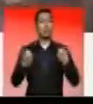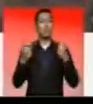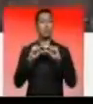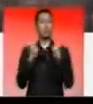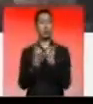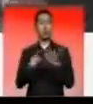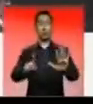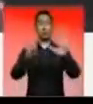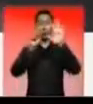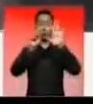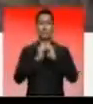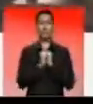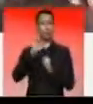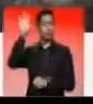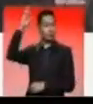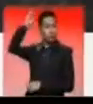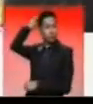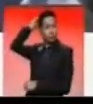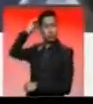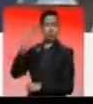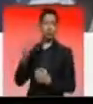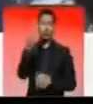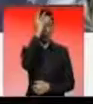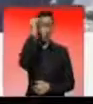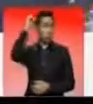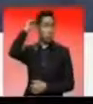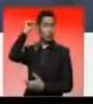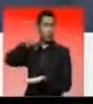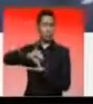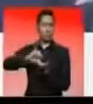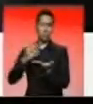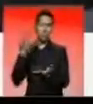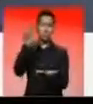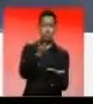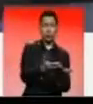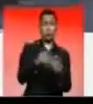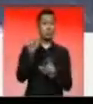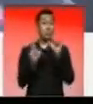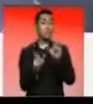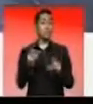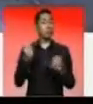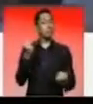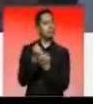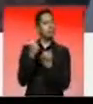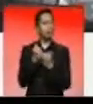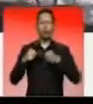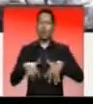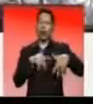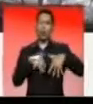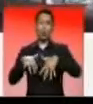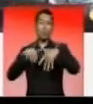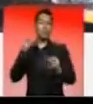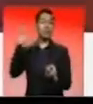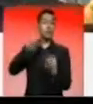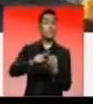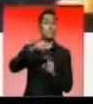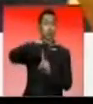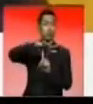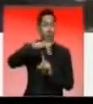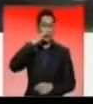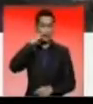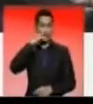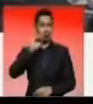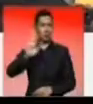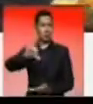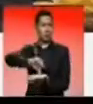Social Cristiano, Cintia Viteri, a Riobamba. Los simpatizantes de Viteri la acompañaron en una caminata hasta el Parque Infantil de la ciudad, donde